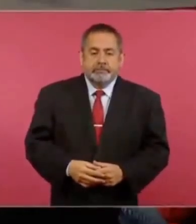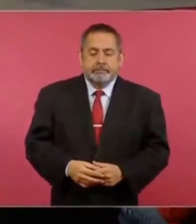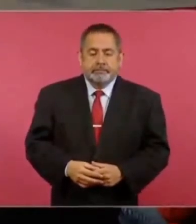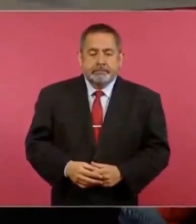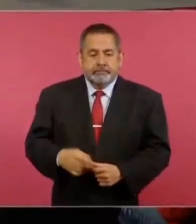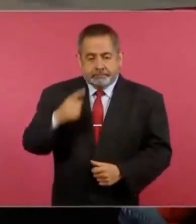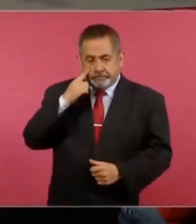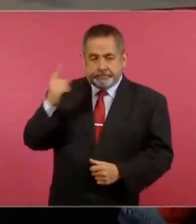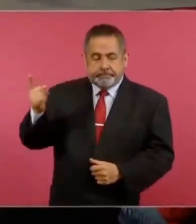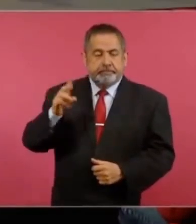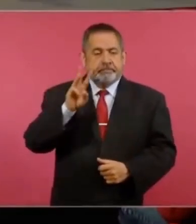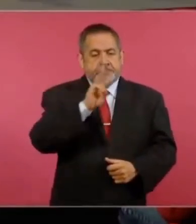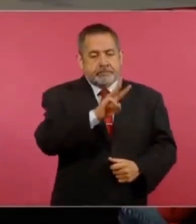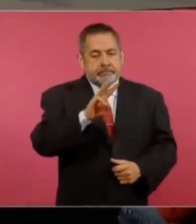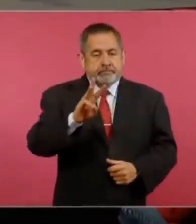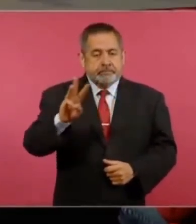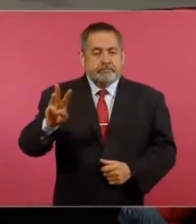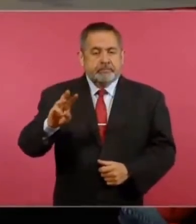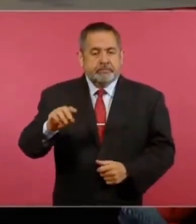la página, es